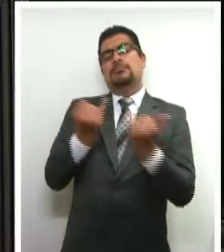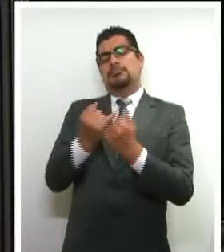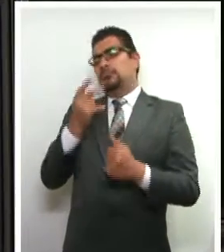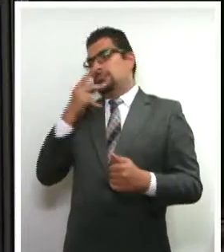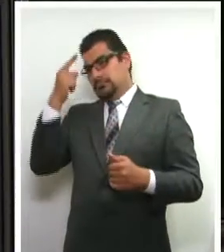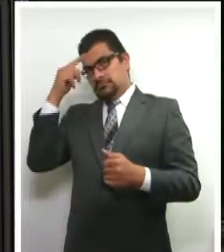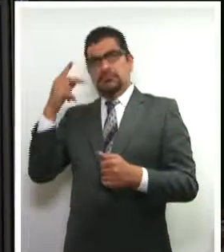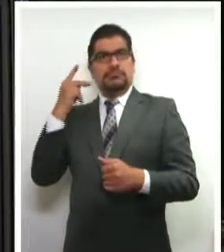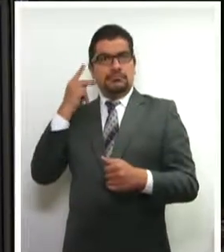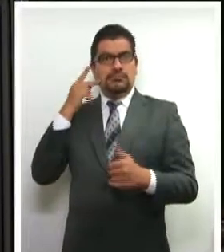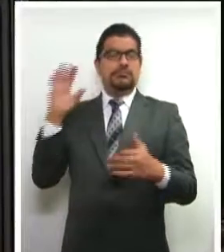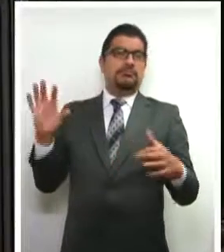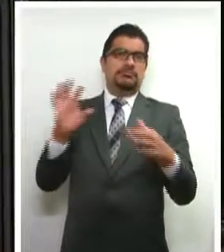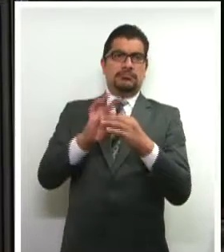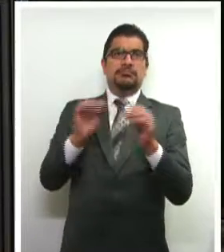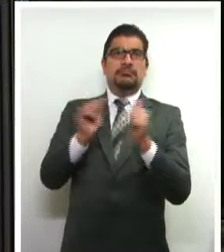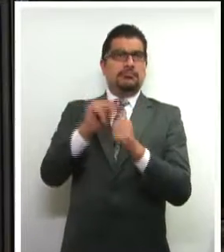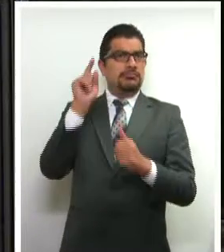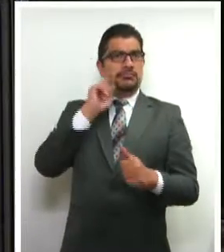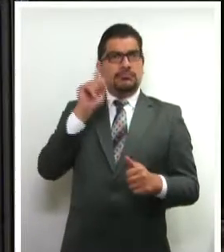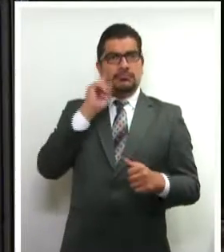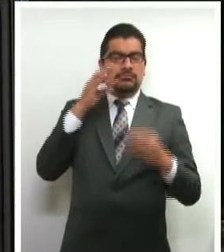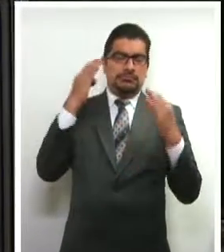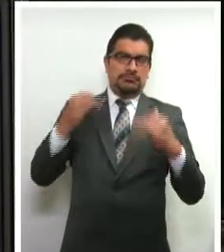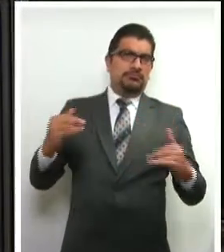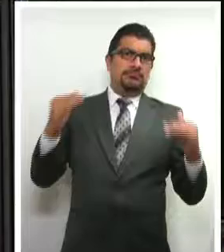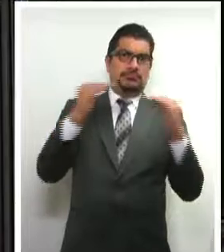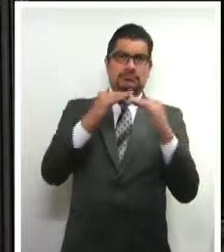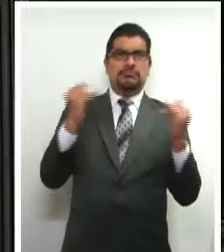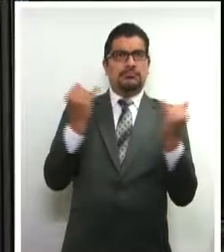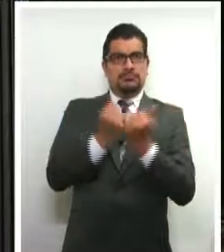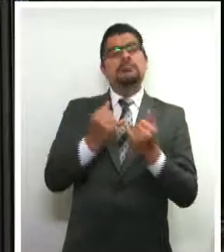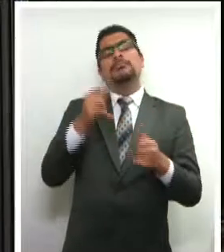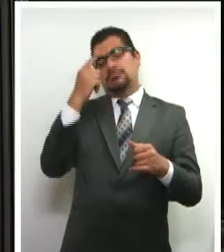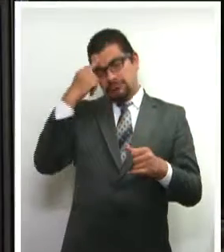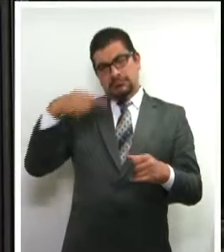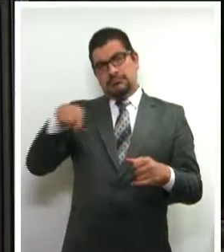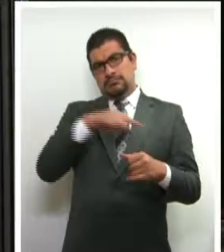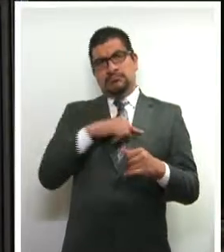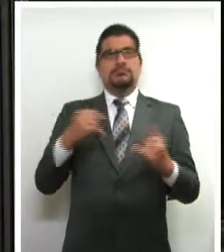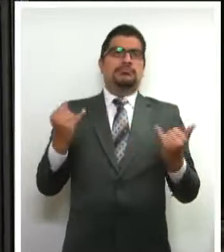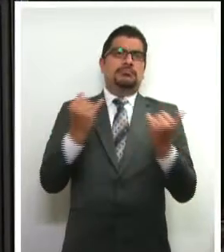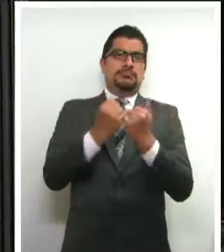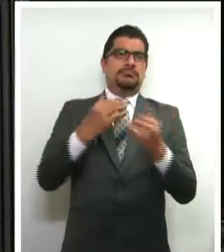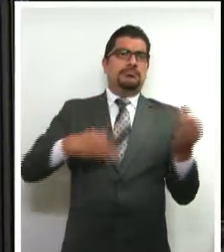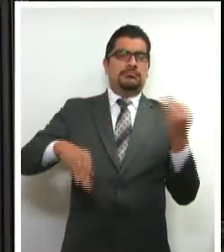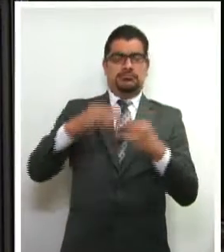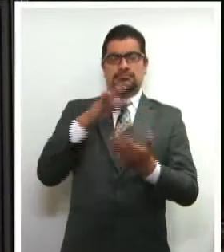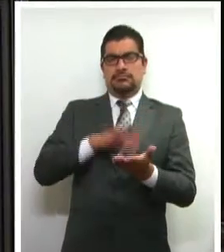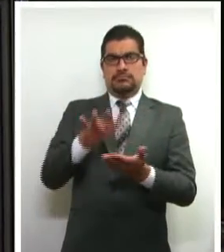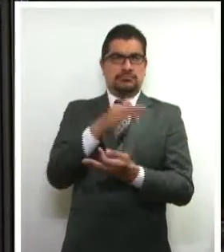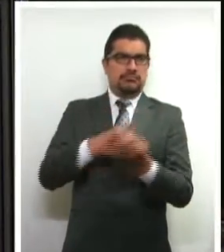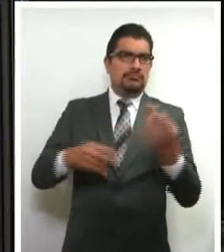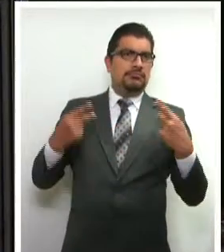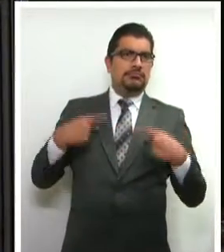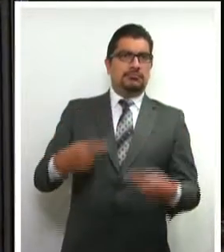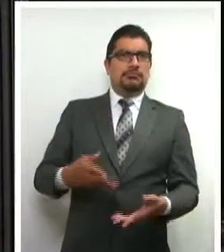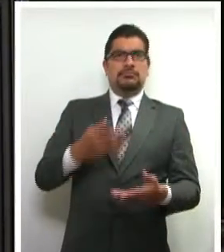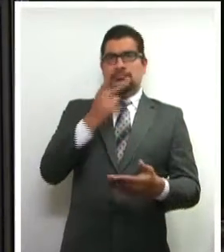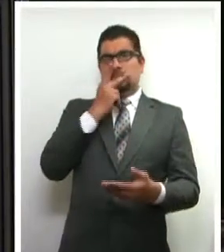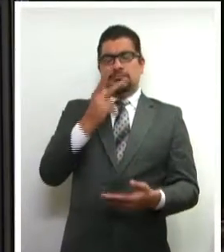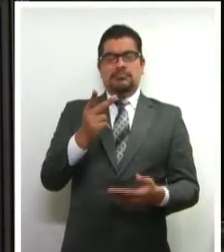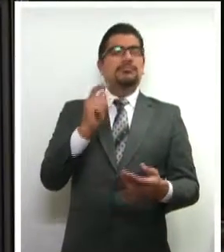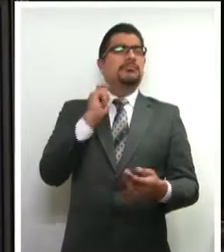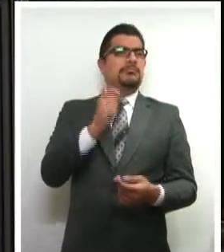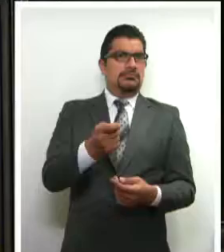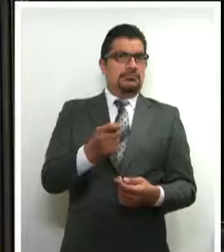en políticas vinculadas con la mujer es igualdad. En el campo de las políticas públicas de juventud, la